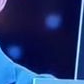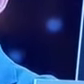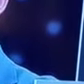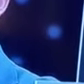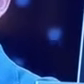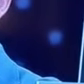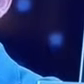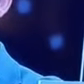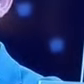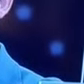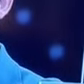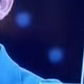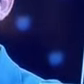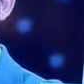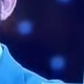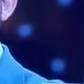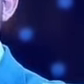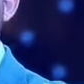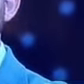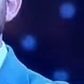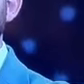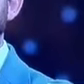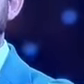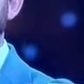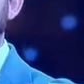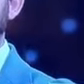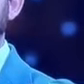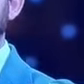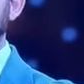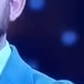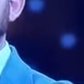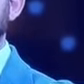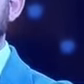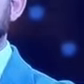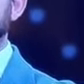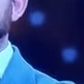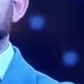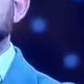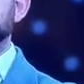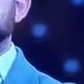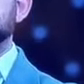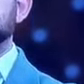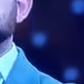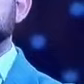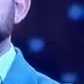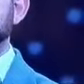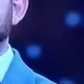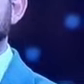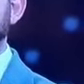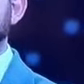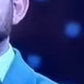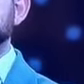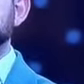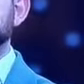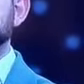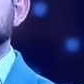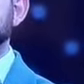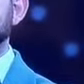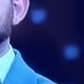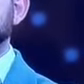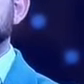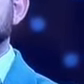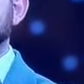Tribunal Constitucional para que se estableciera como inconstitucional esa parte del proyecto del artículo 531 que